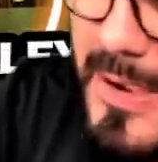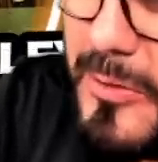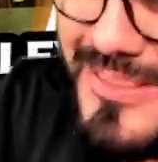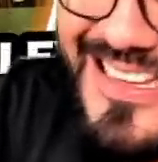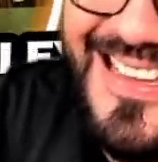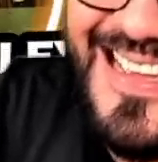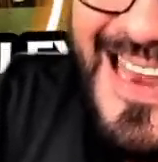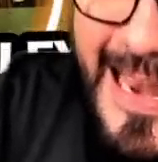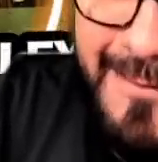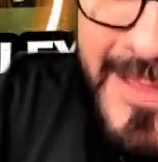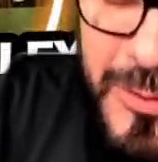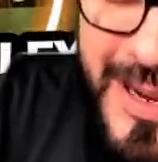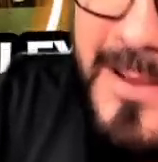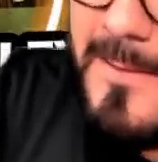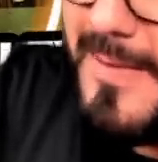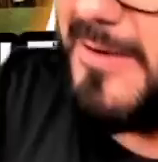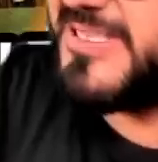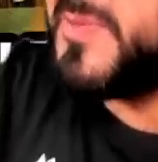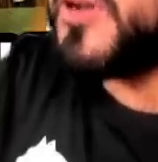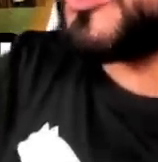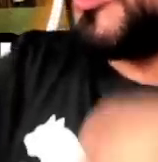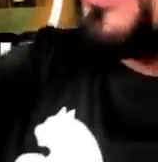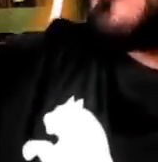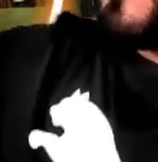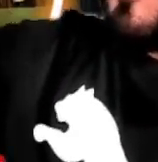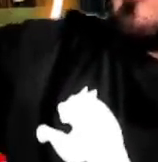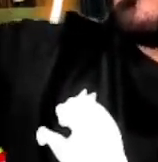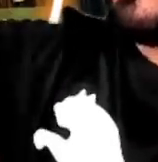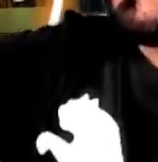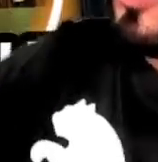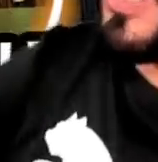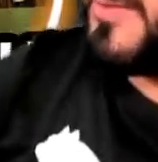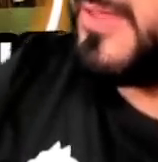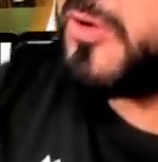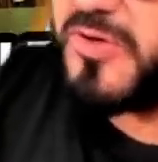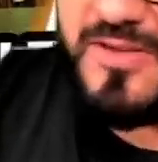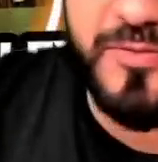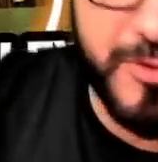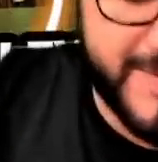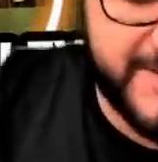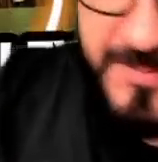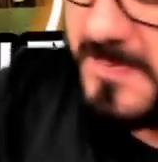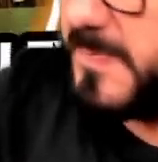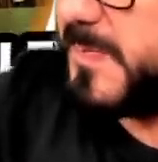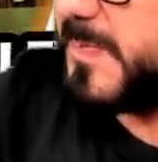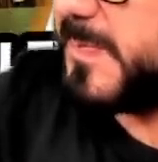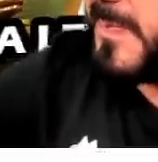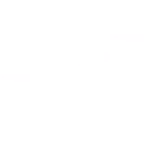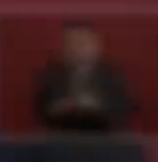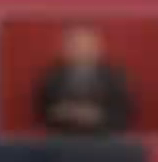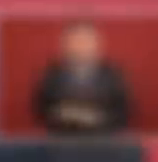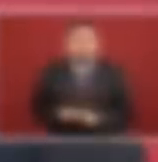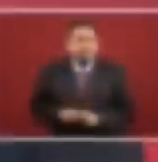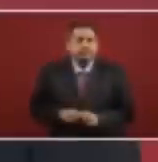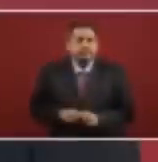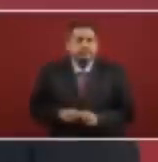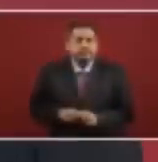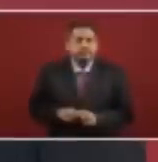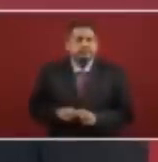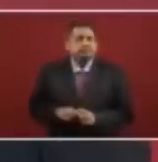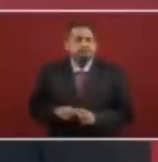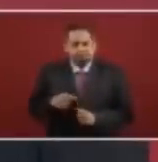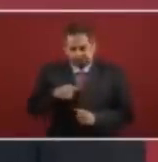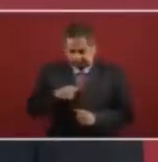la suprema corte la abandona Vámonos amigos con el intro del vídeo regresamos con esta vídeo información tengo